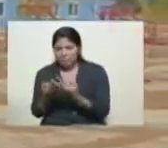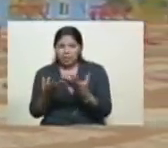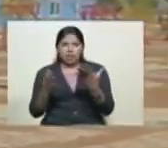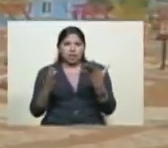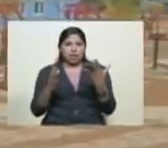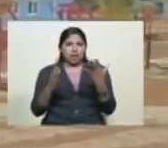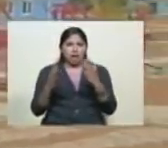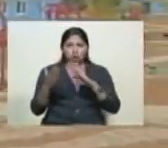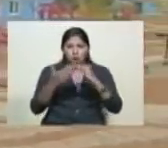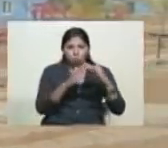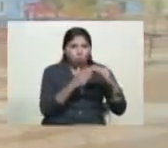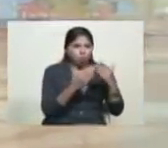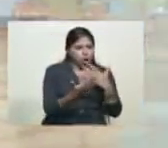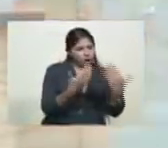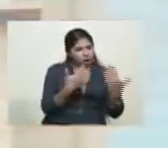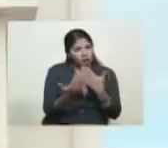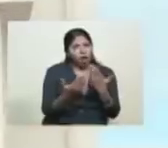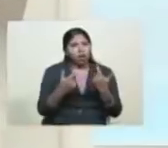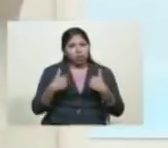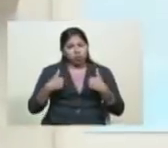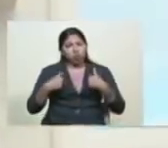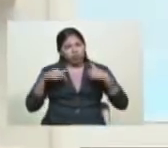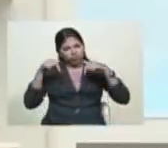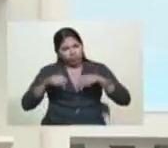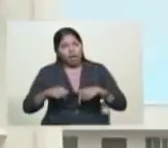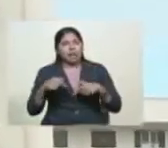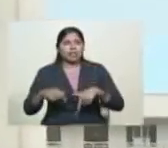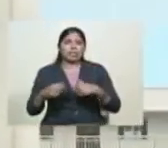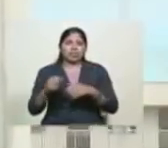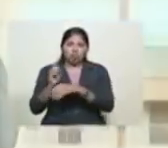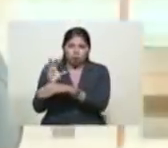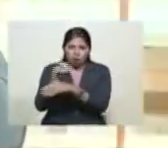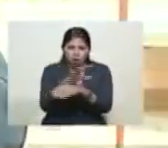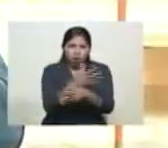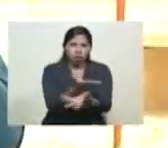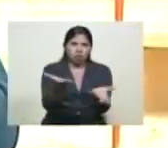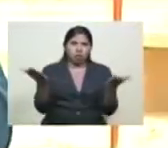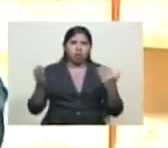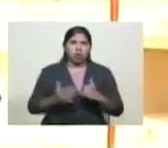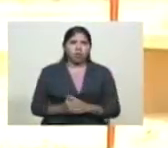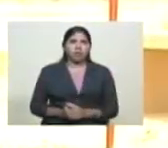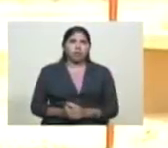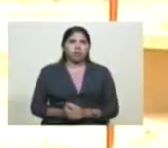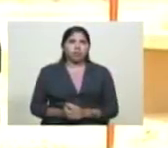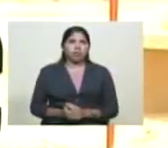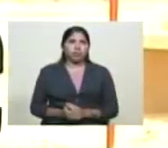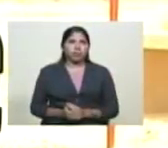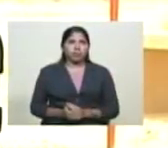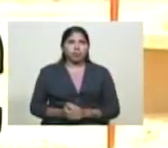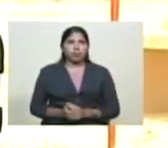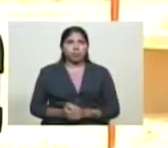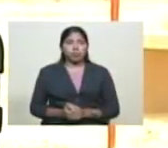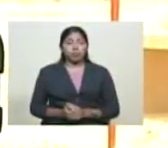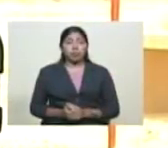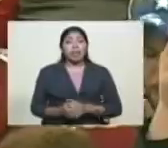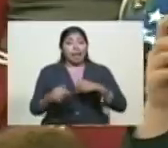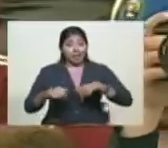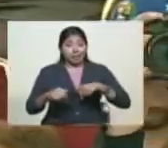vida comunal. Y es donde yo vengo a hacer las reflexiones a todos ustedes, compatriotas. Estamos